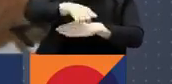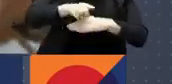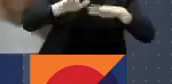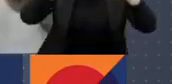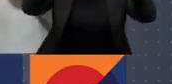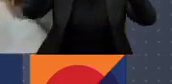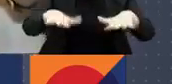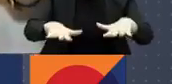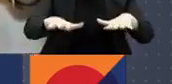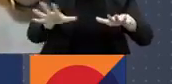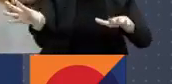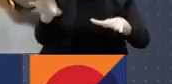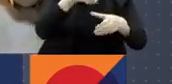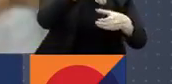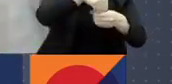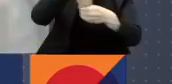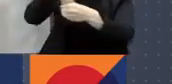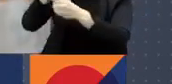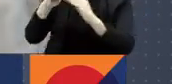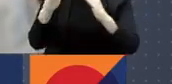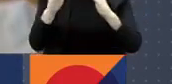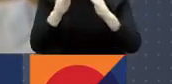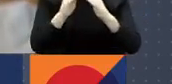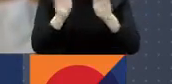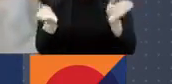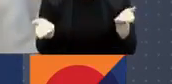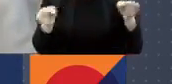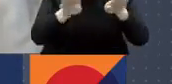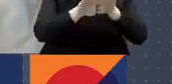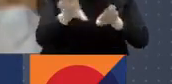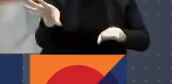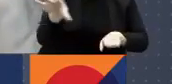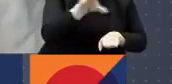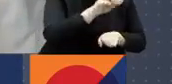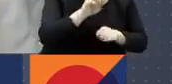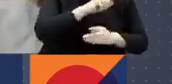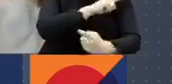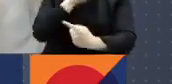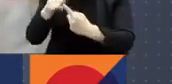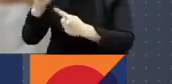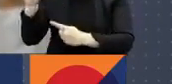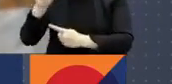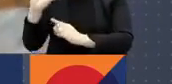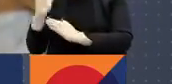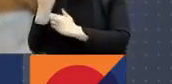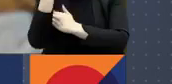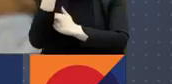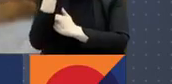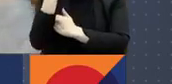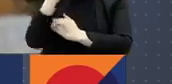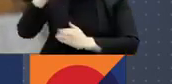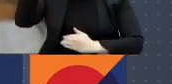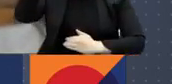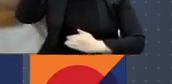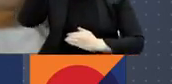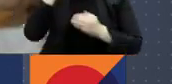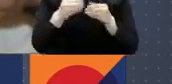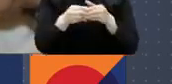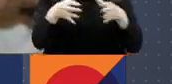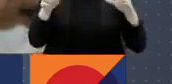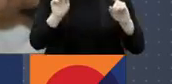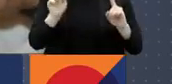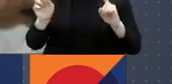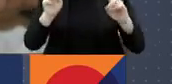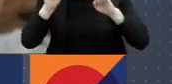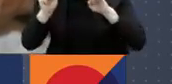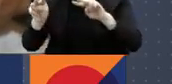próximo lunes 5 de la madrugada. Hay 3.500 uniformados de la policía del área metropolitana que van a hacer respetar esta